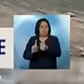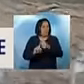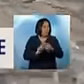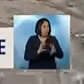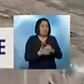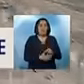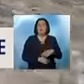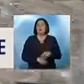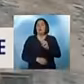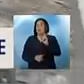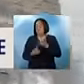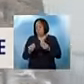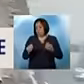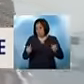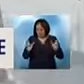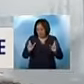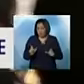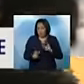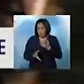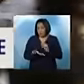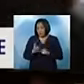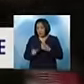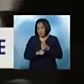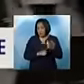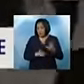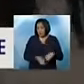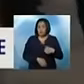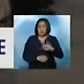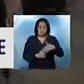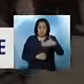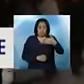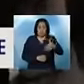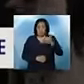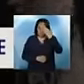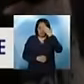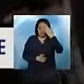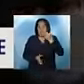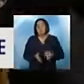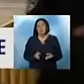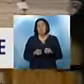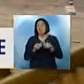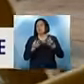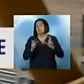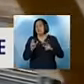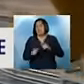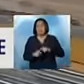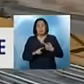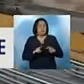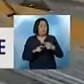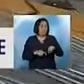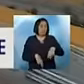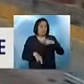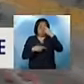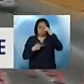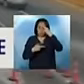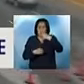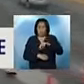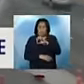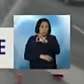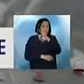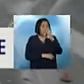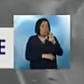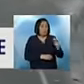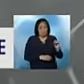como saldo una cantidad sin duda relevante de heridos, pues, que conoceremos en el transcurso del día aquí en los distintos noticieros de Latina. Y